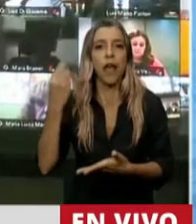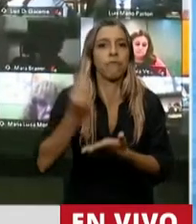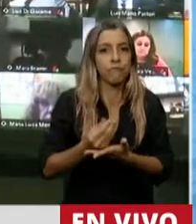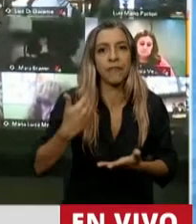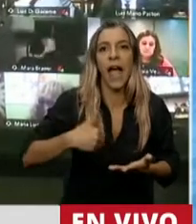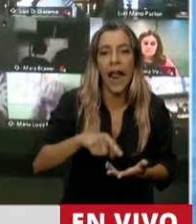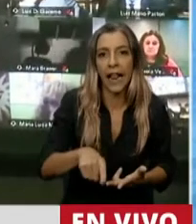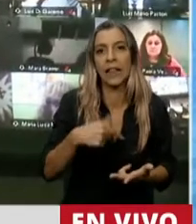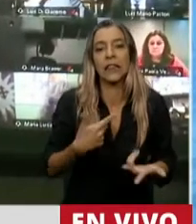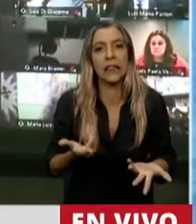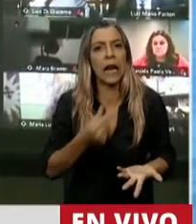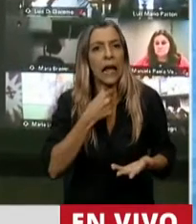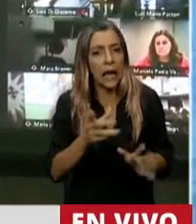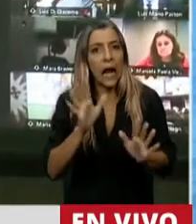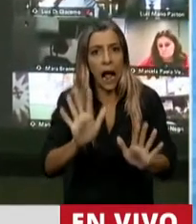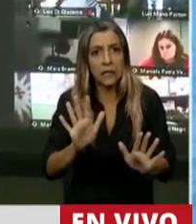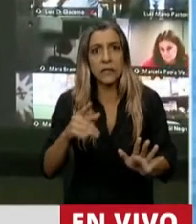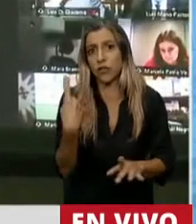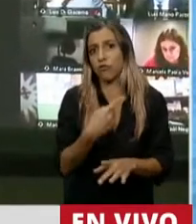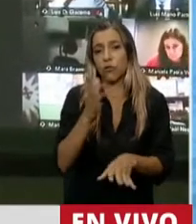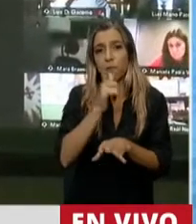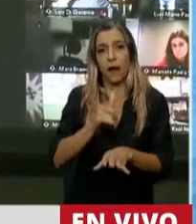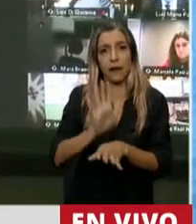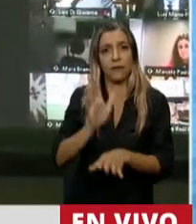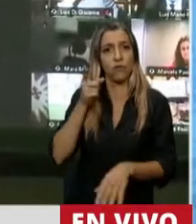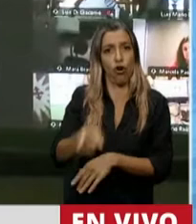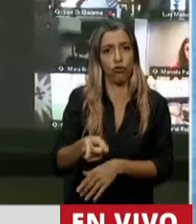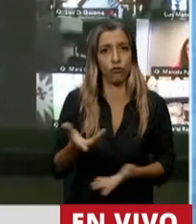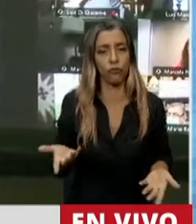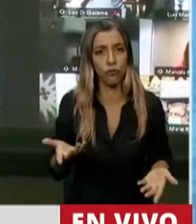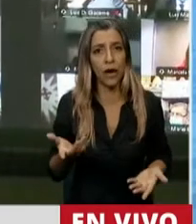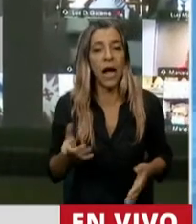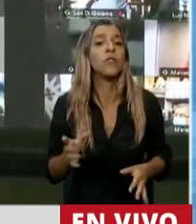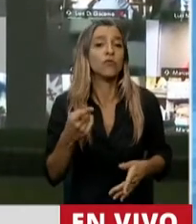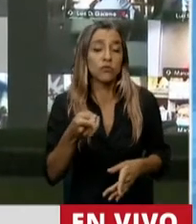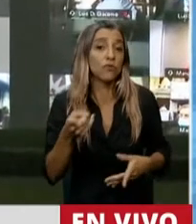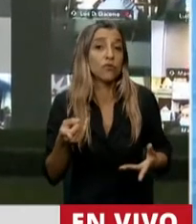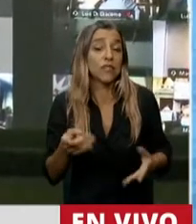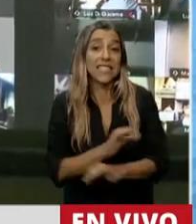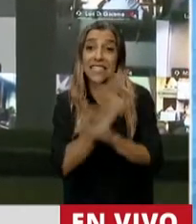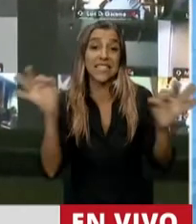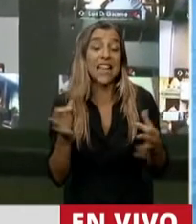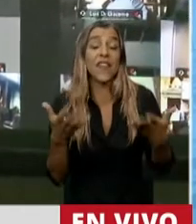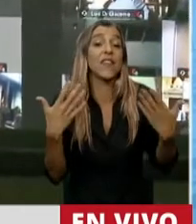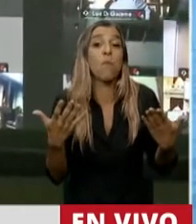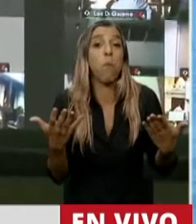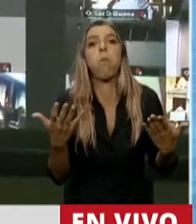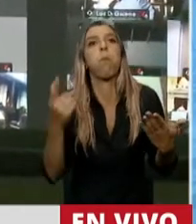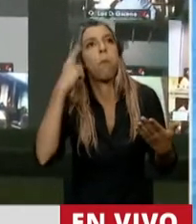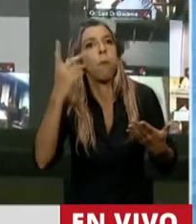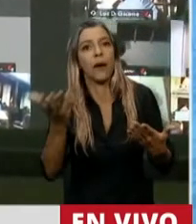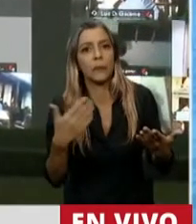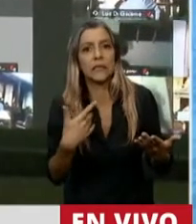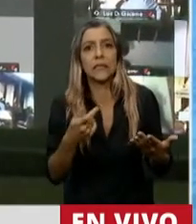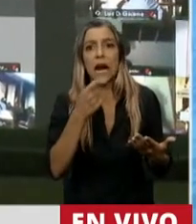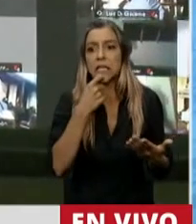República Argentina. Yo les puedo asegurar que absolutamente nadie en este bloque puede estar en contra de que quienes más tienen paguen